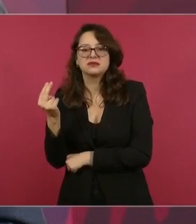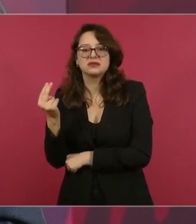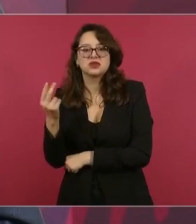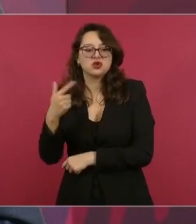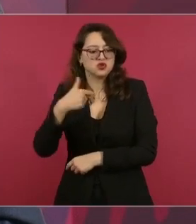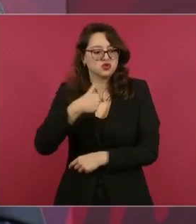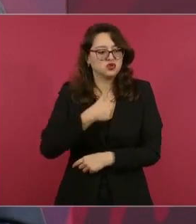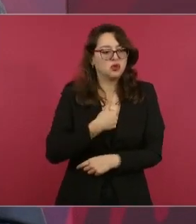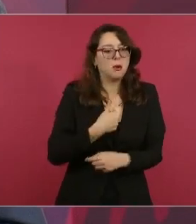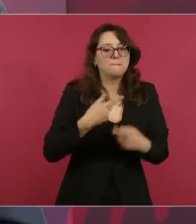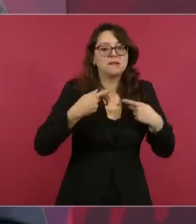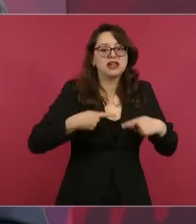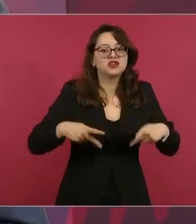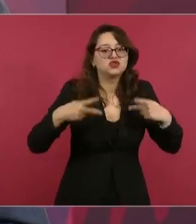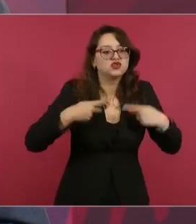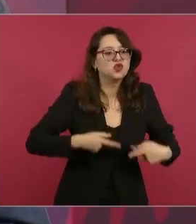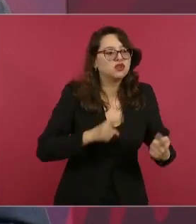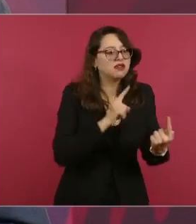500 gentes